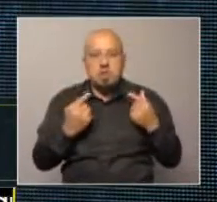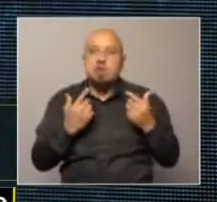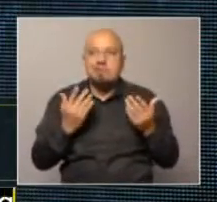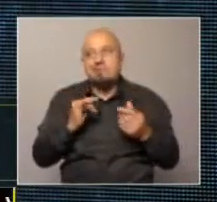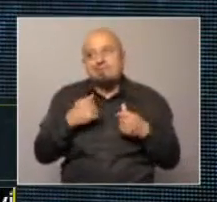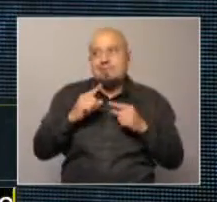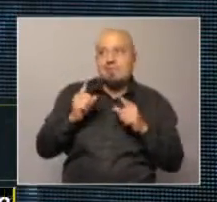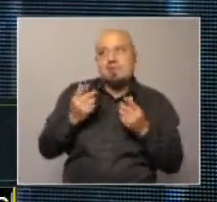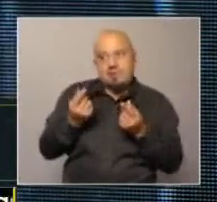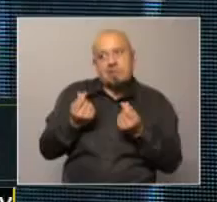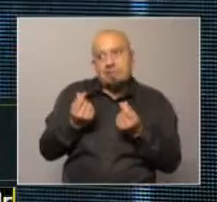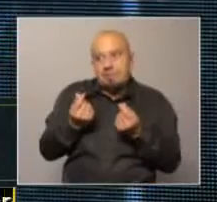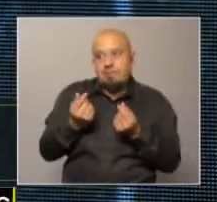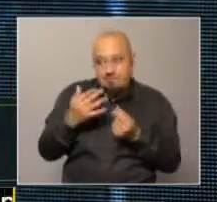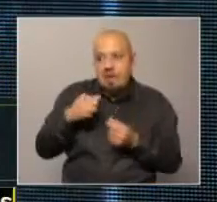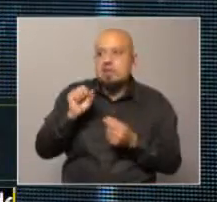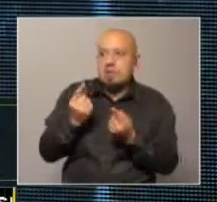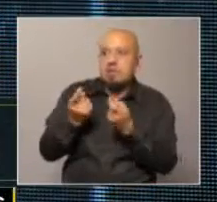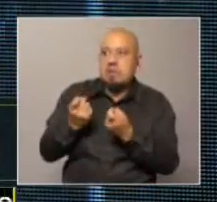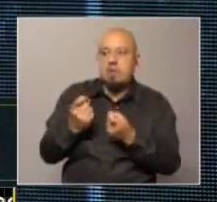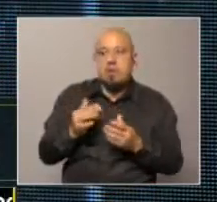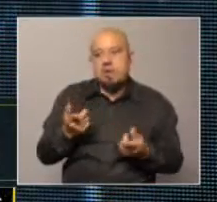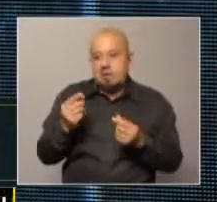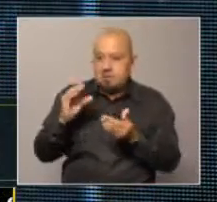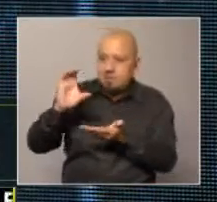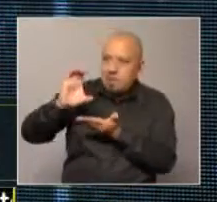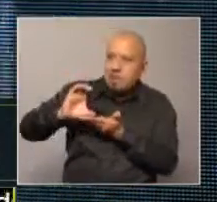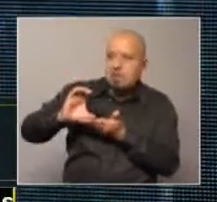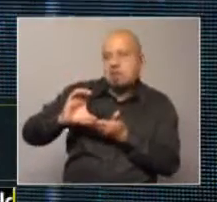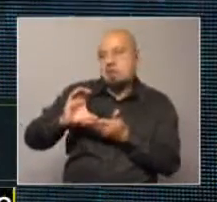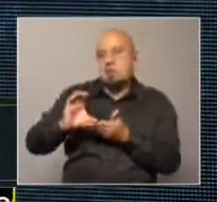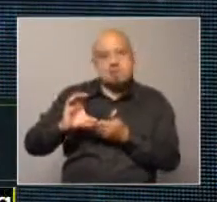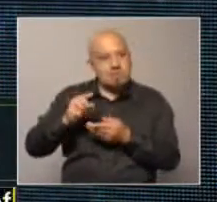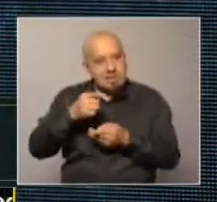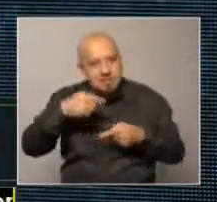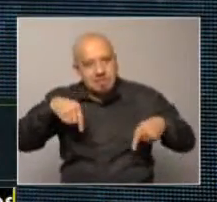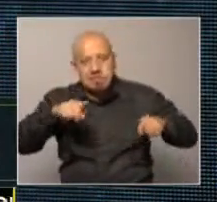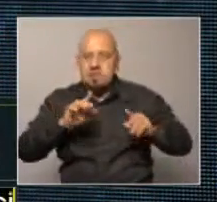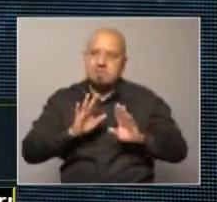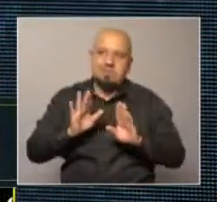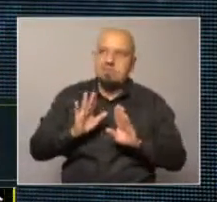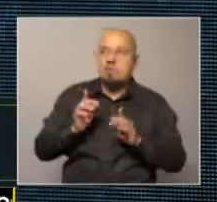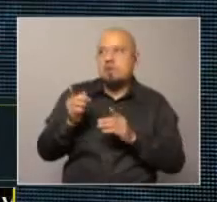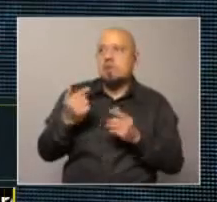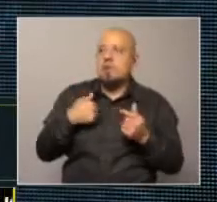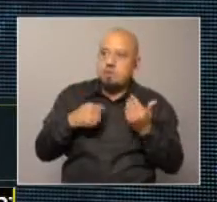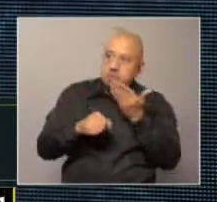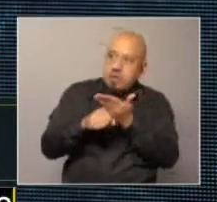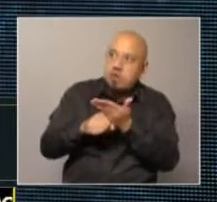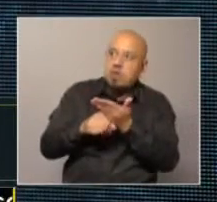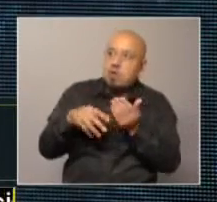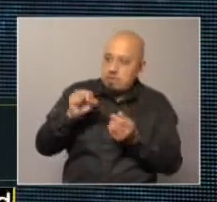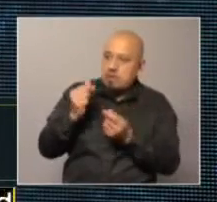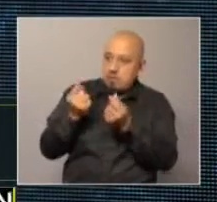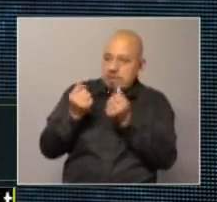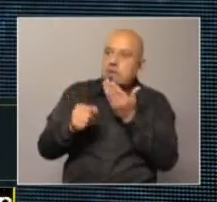Olivera, y Echevarri dijo que era insuficiente lo que se asignaba en materia de inversión, pero que bueno, que ya había solicitado más al